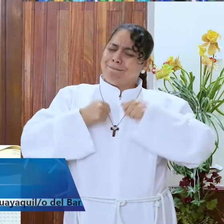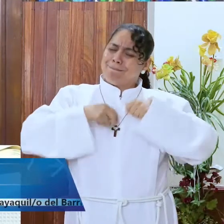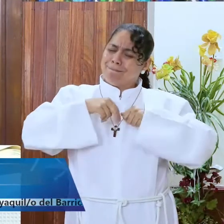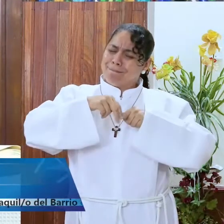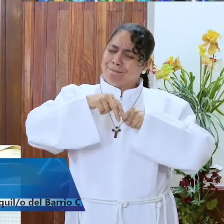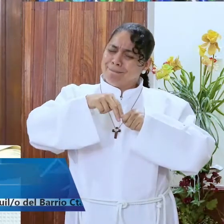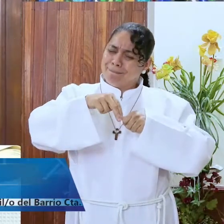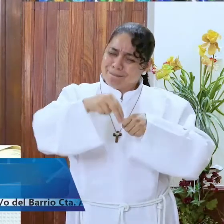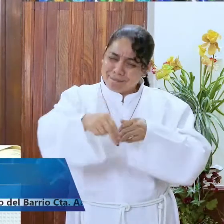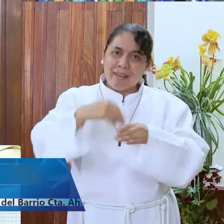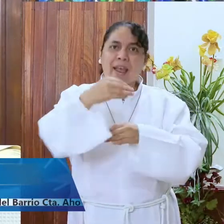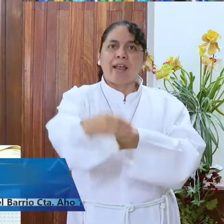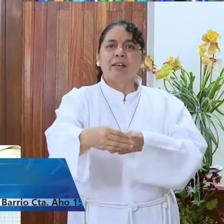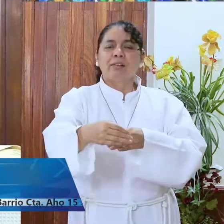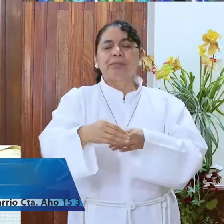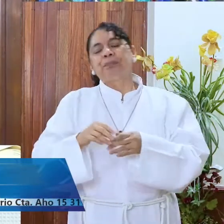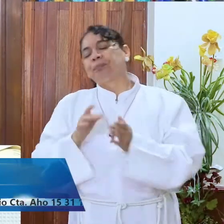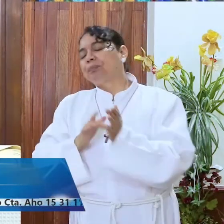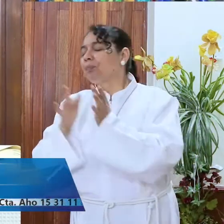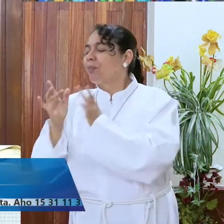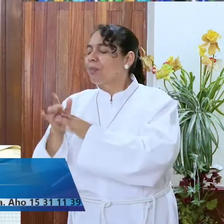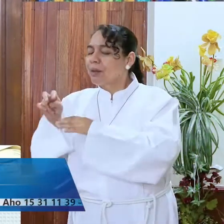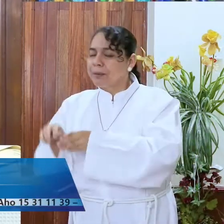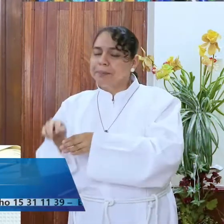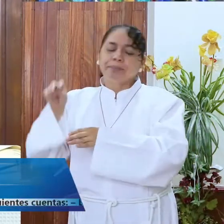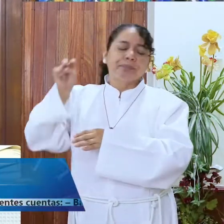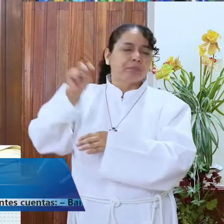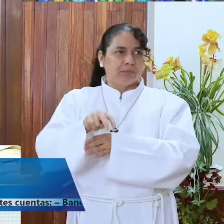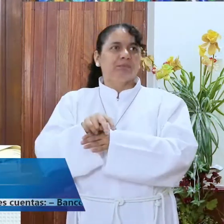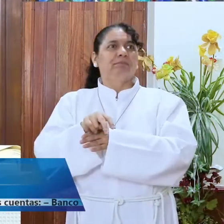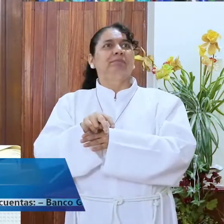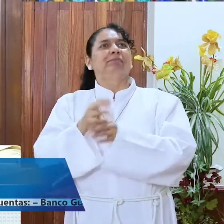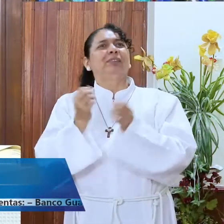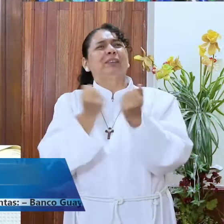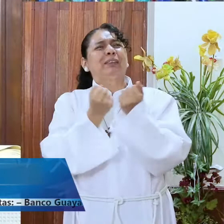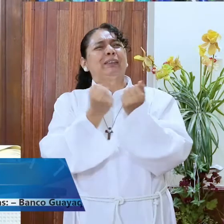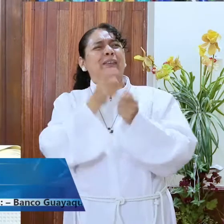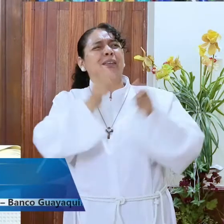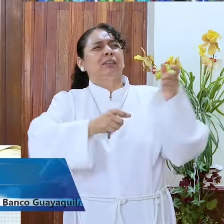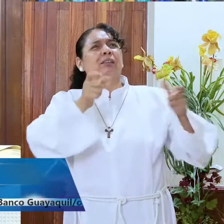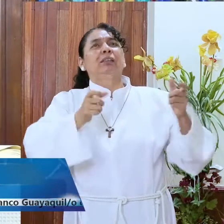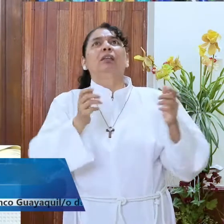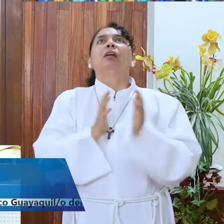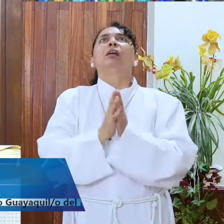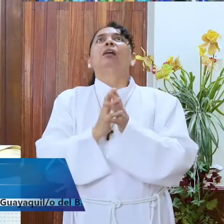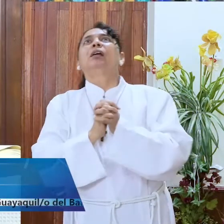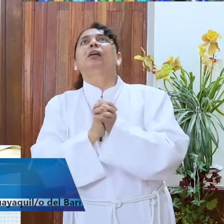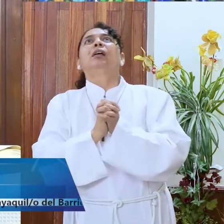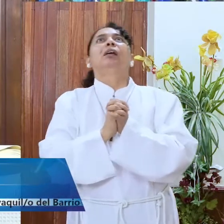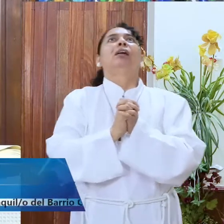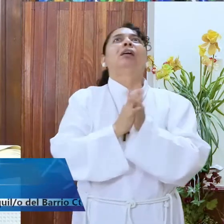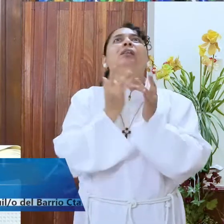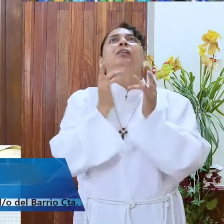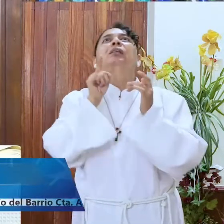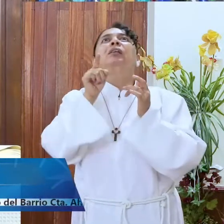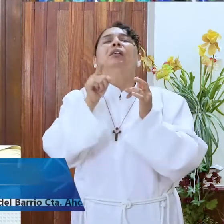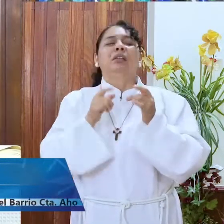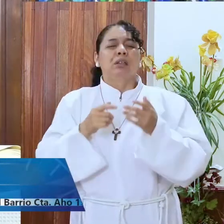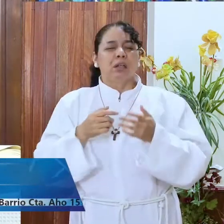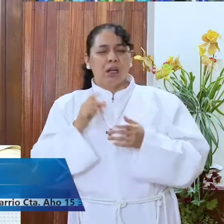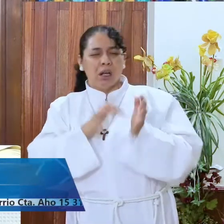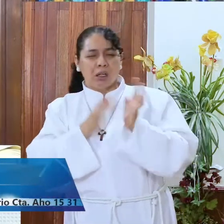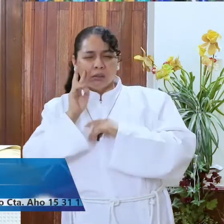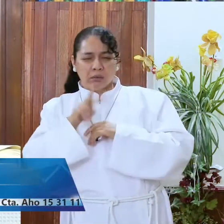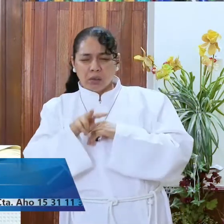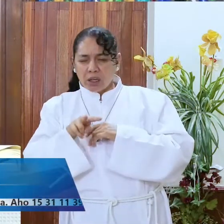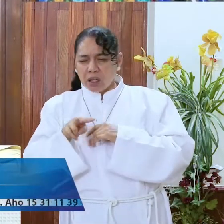cuando jesús es de embargo vio una numerosa multitud que lo estaba esperando y se compadeció de